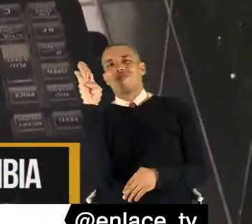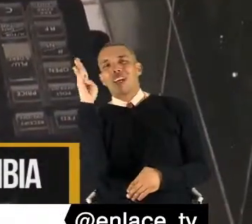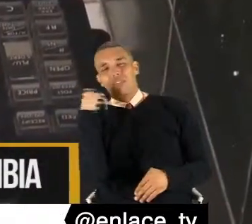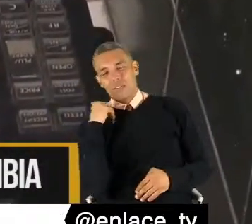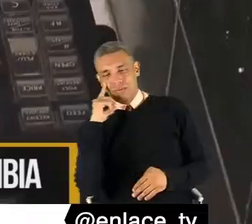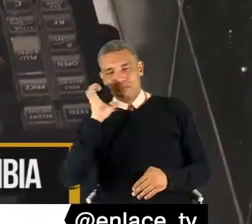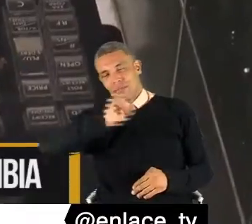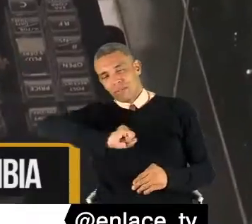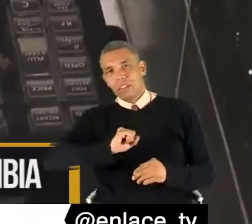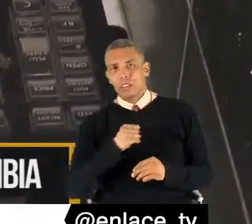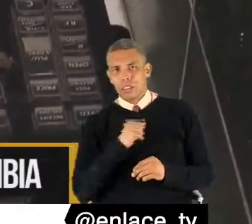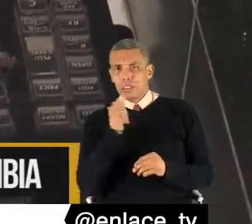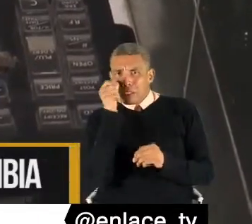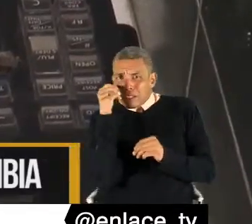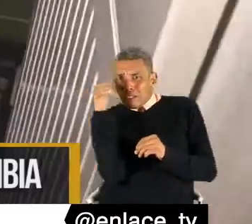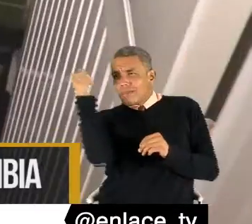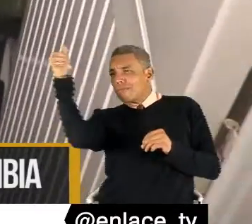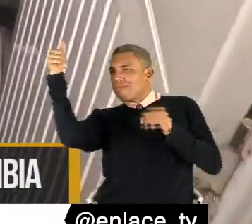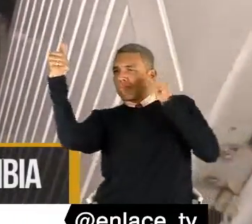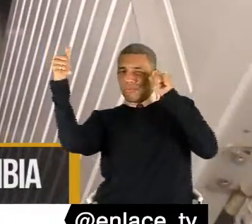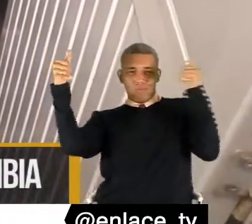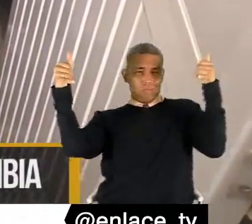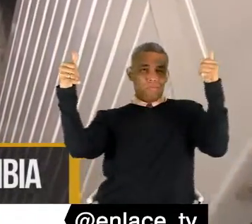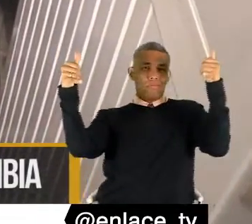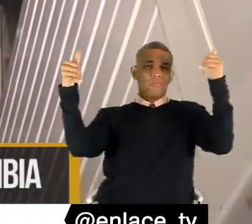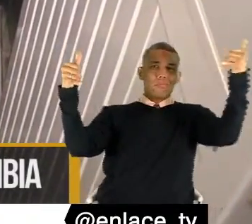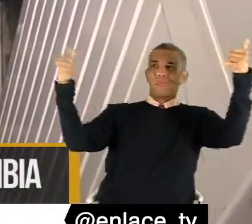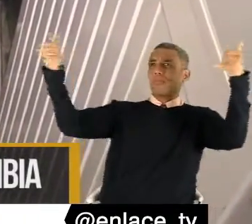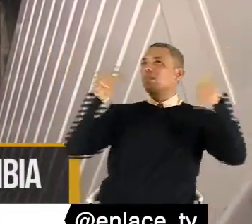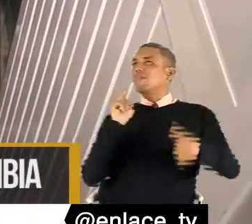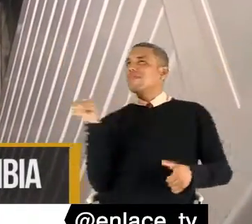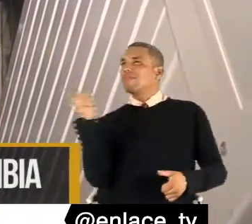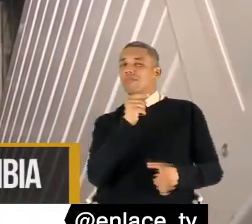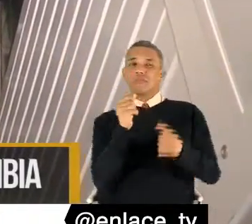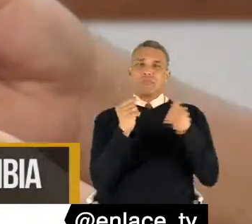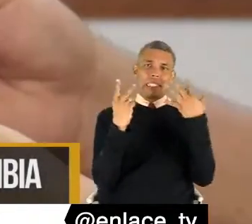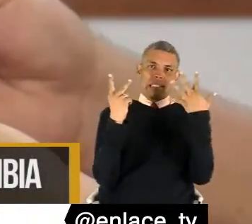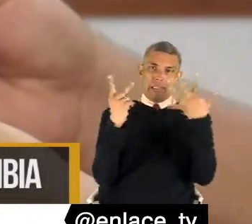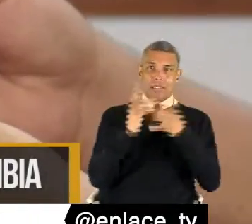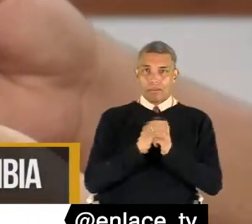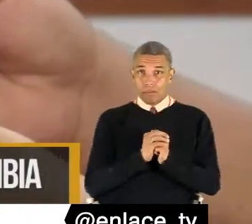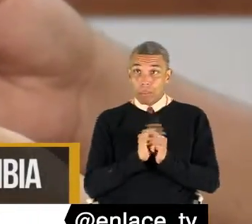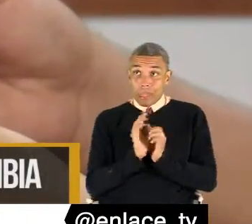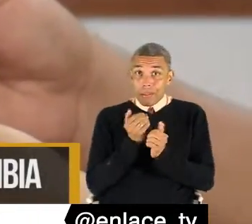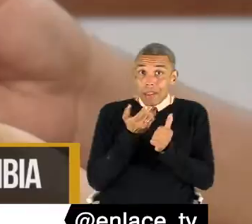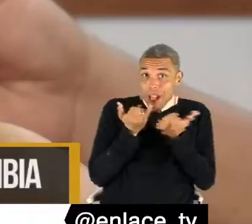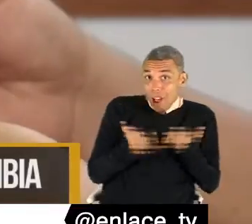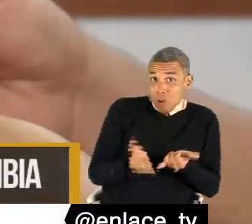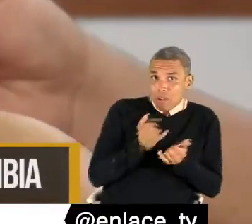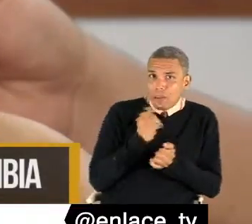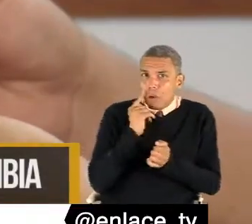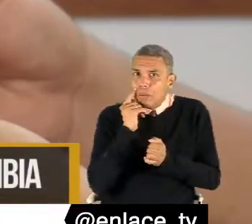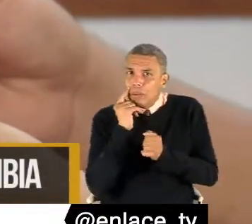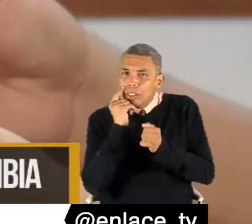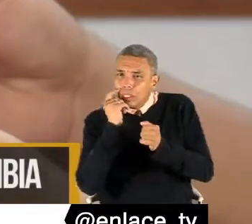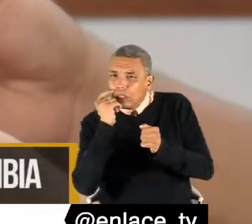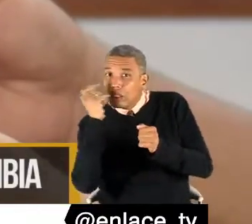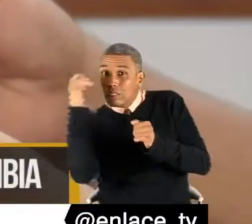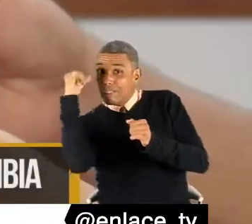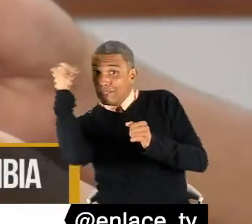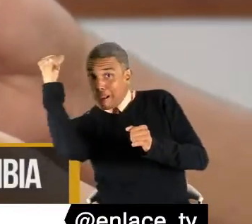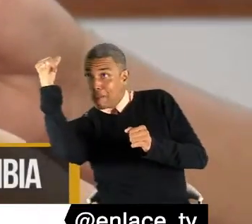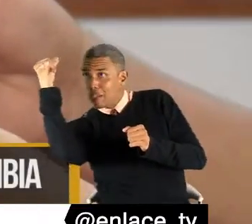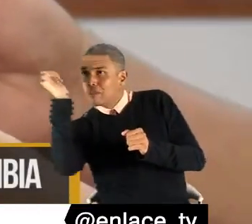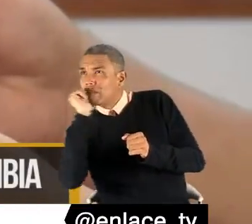que estamos revisándolas casualmente para que podamos alertar y pasar el video por estos medios de comunicación y que la